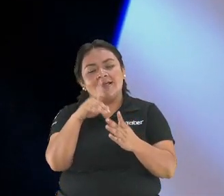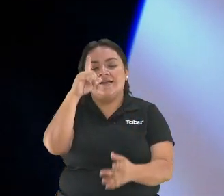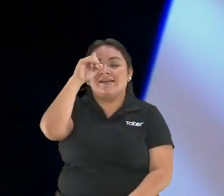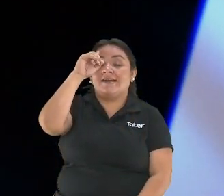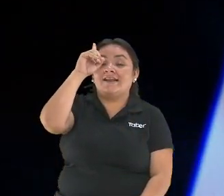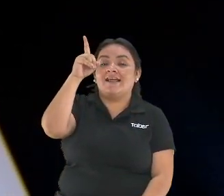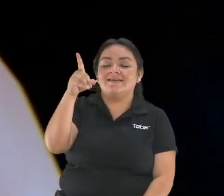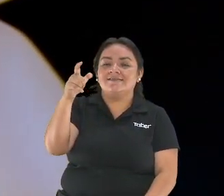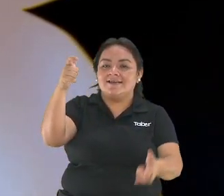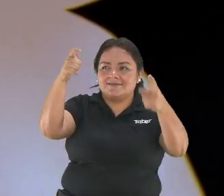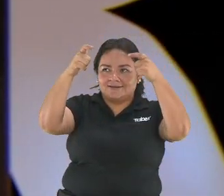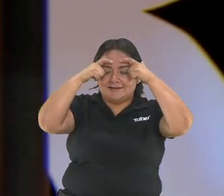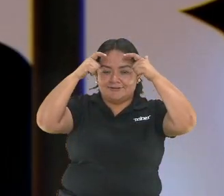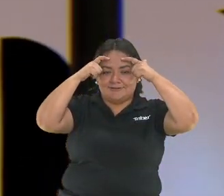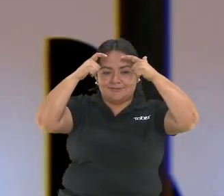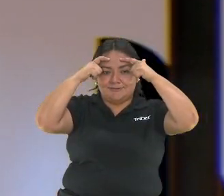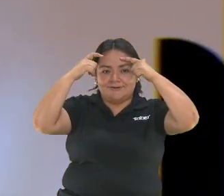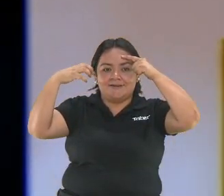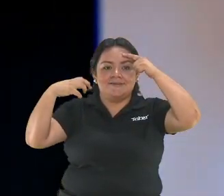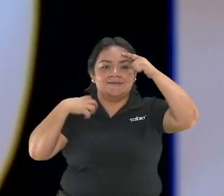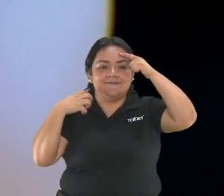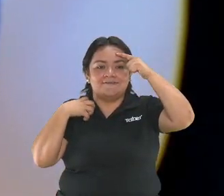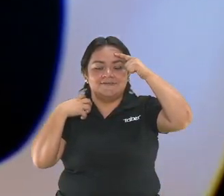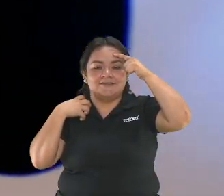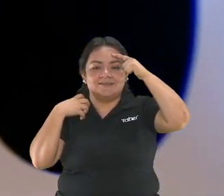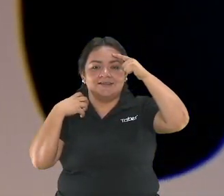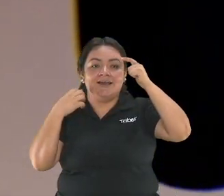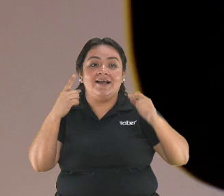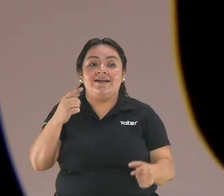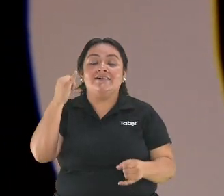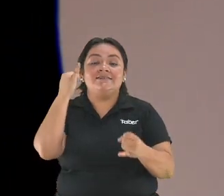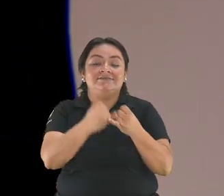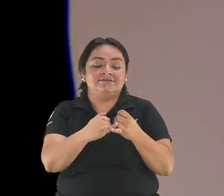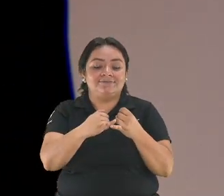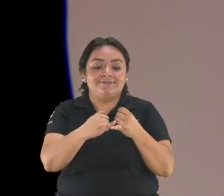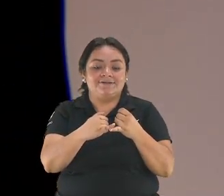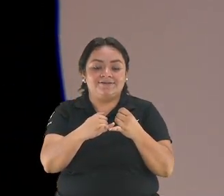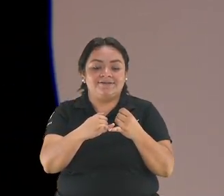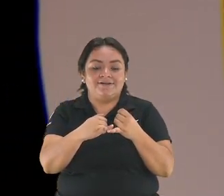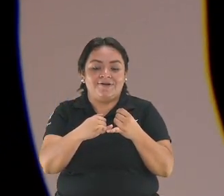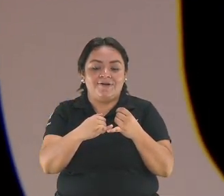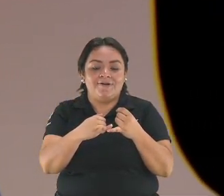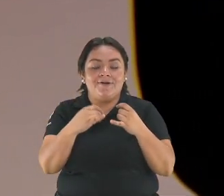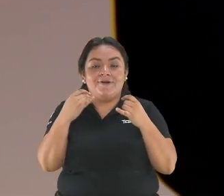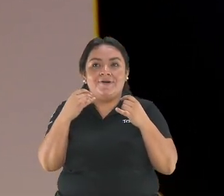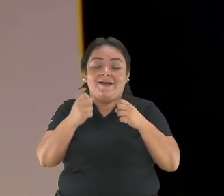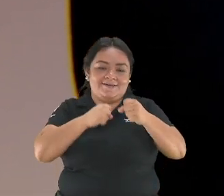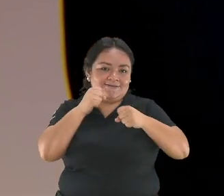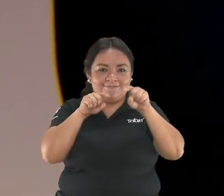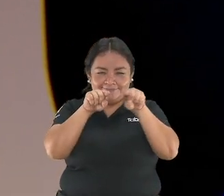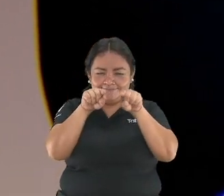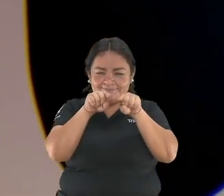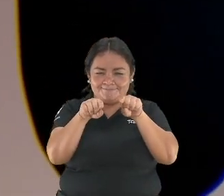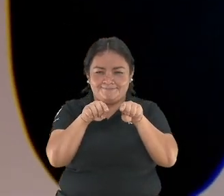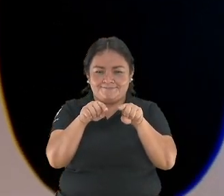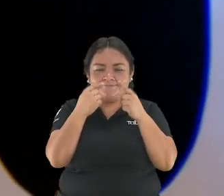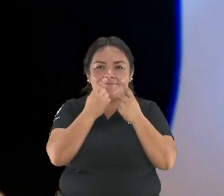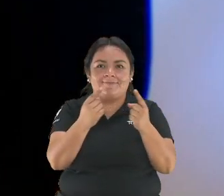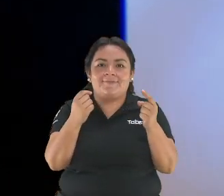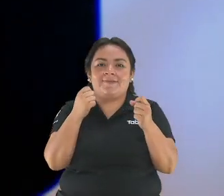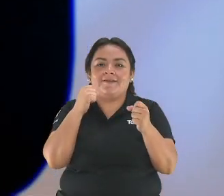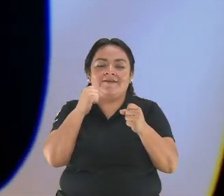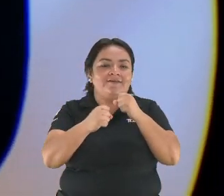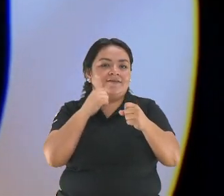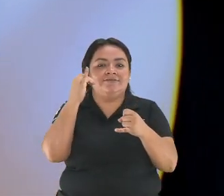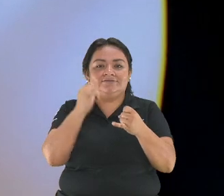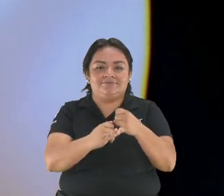de la corona es la corona que le dan a aquel que terminó la carrera aquel que llegó